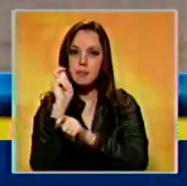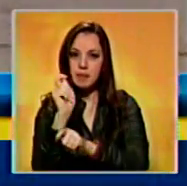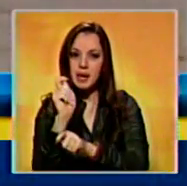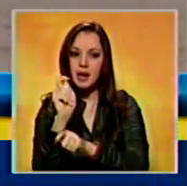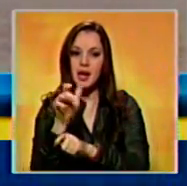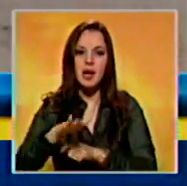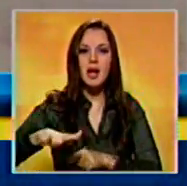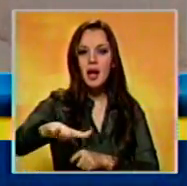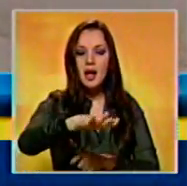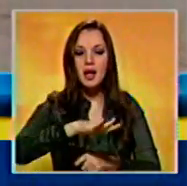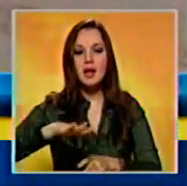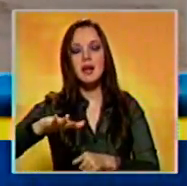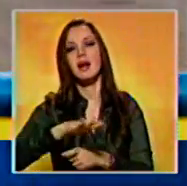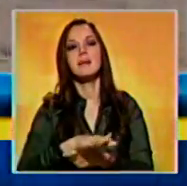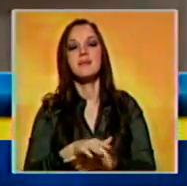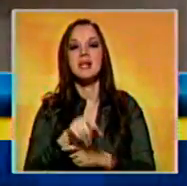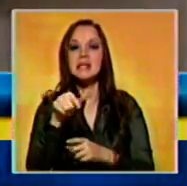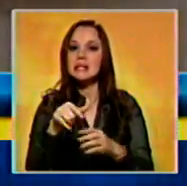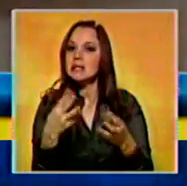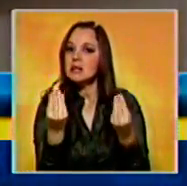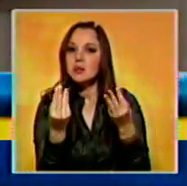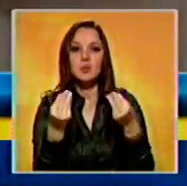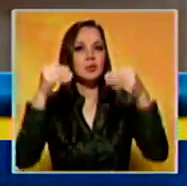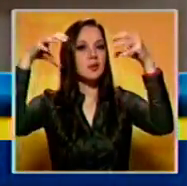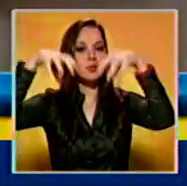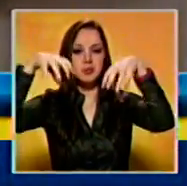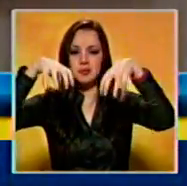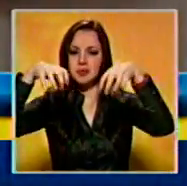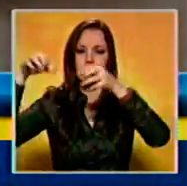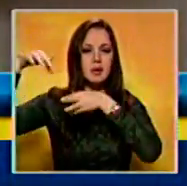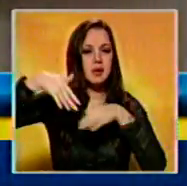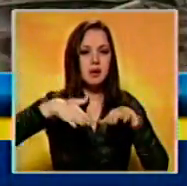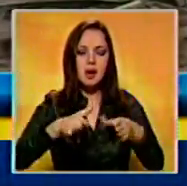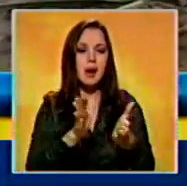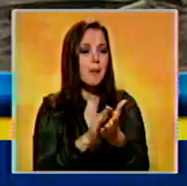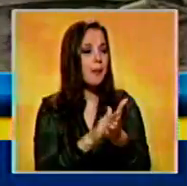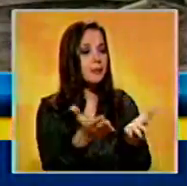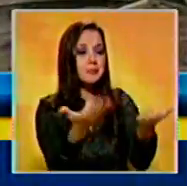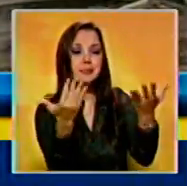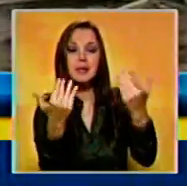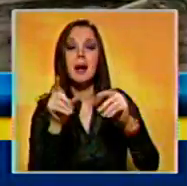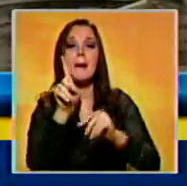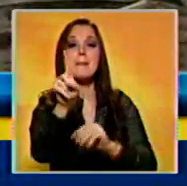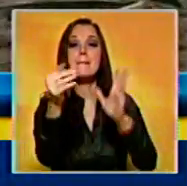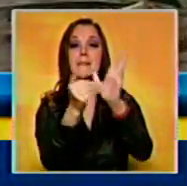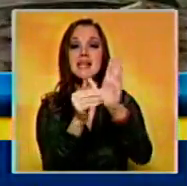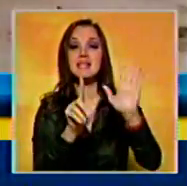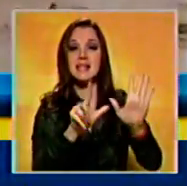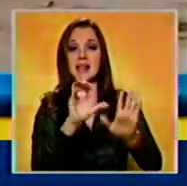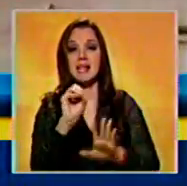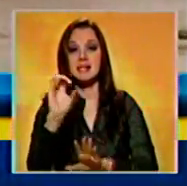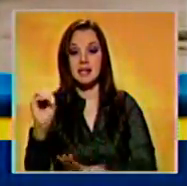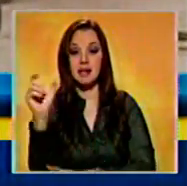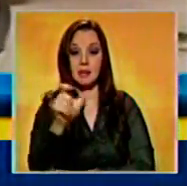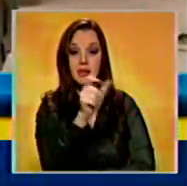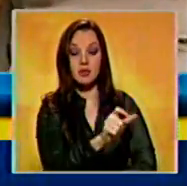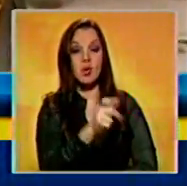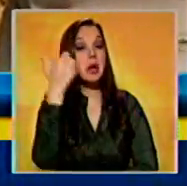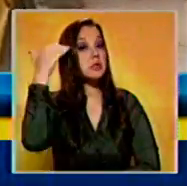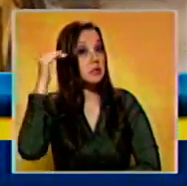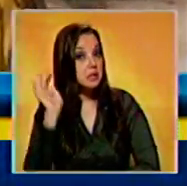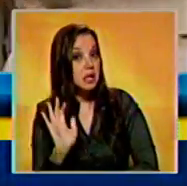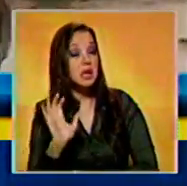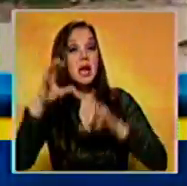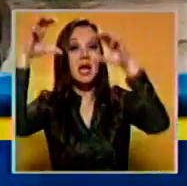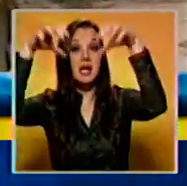Bohol y Cebú fueron afectadas por las fuertes lluvias que obligaron la evacuación de 1.700 personas. Se cree que la tormenta